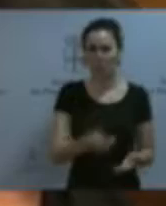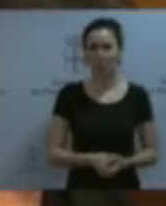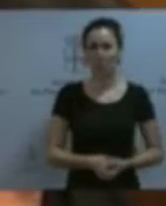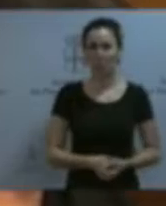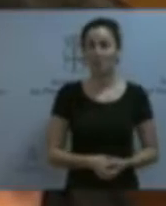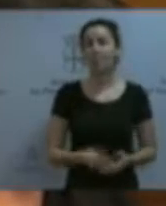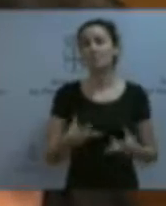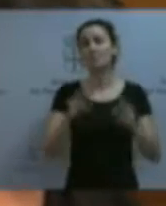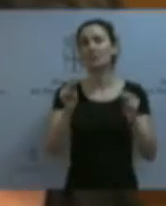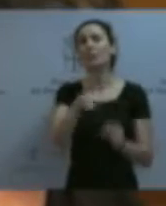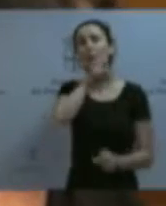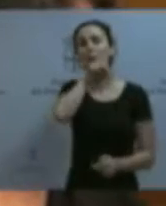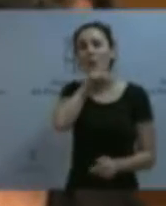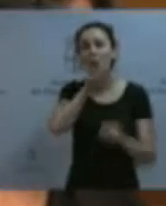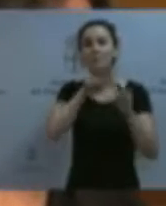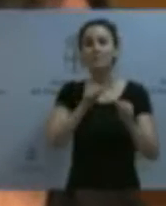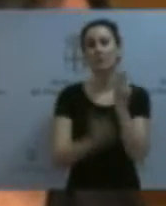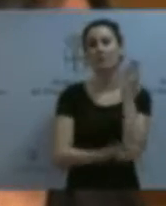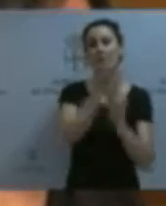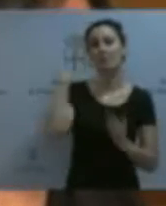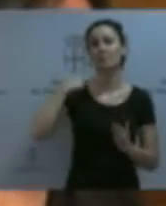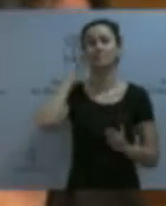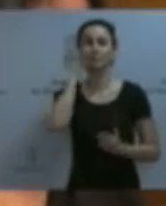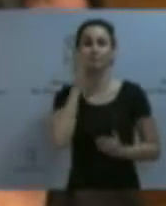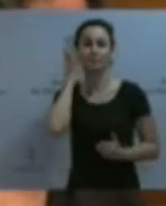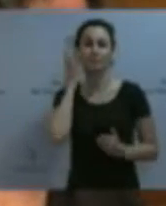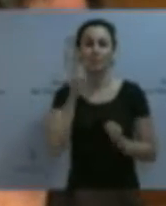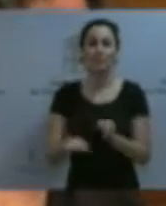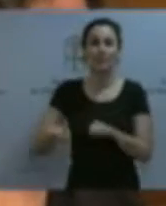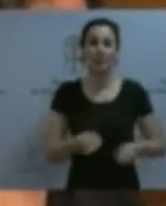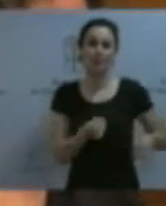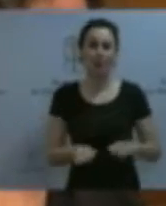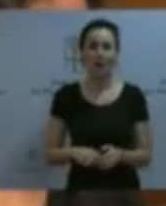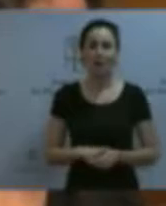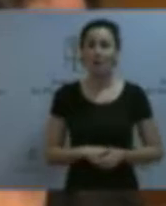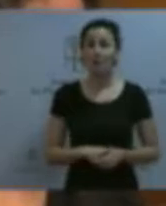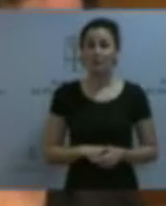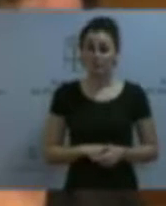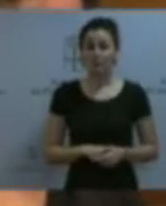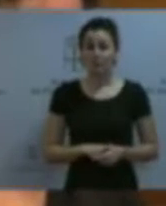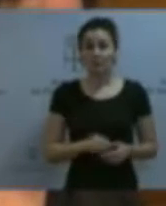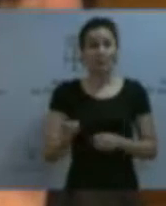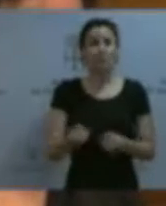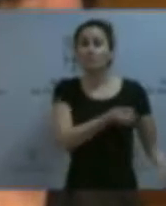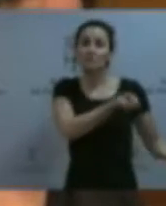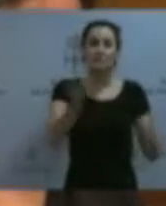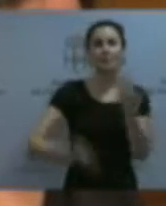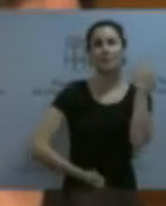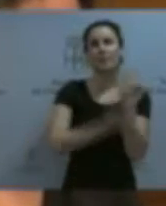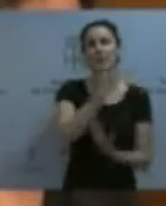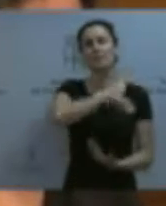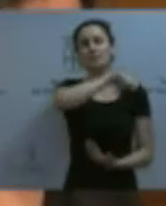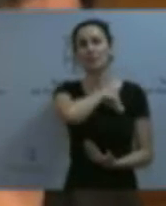unas palabras del presidente de la Federación de Navarra de Piragüismo, que dirige al presidente de la Federación